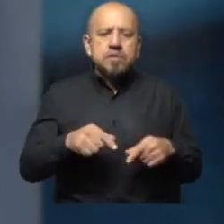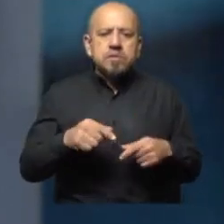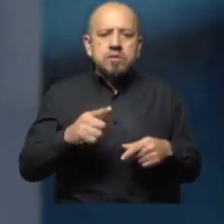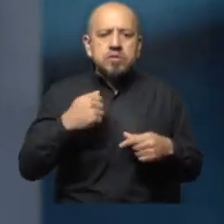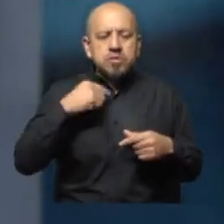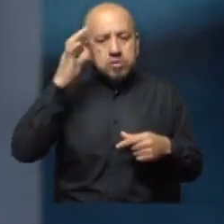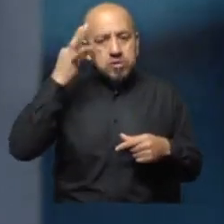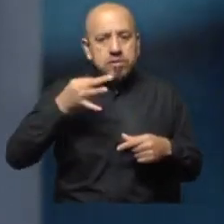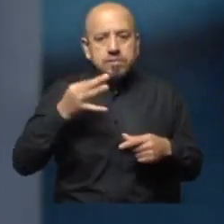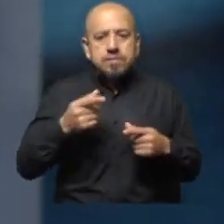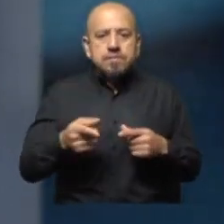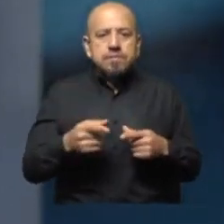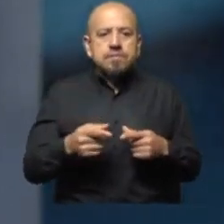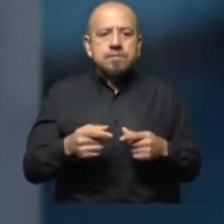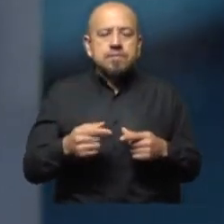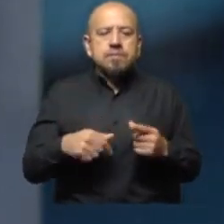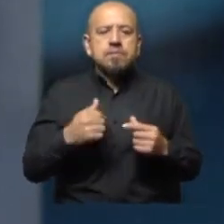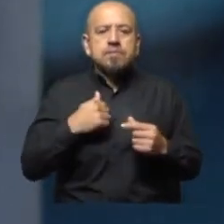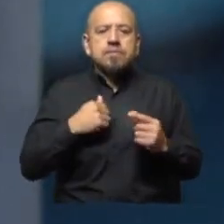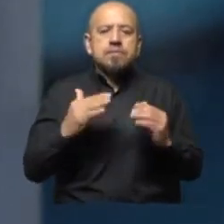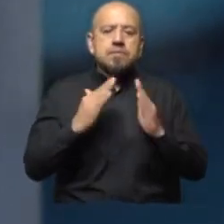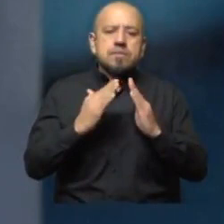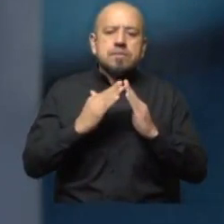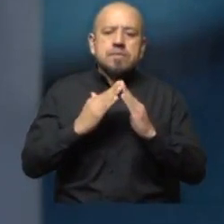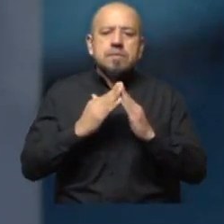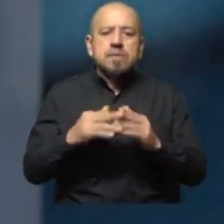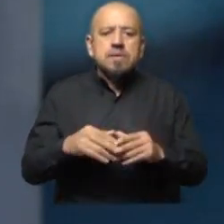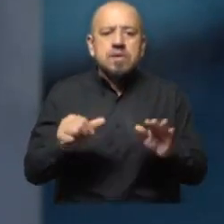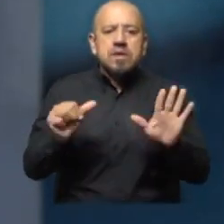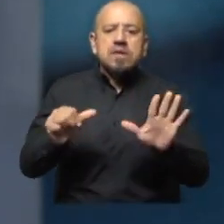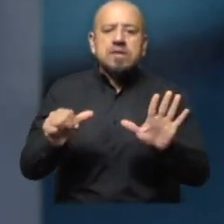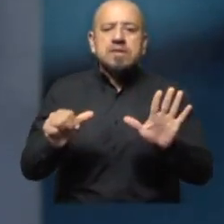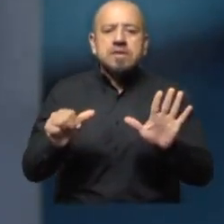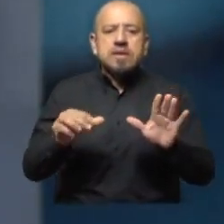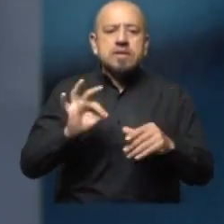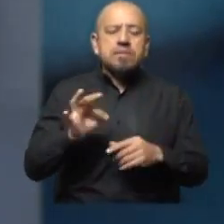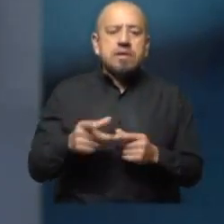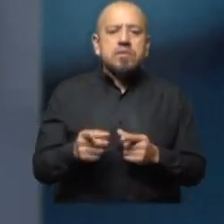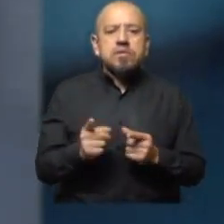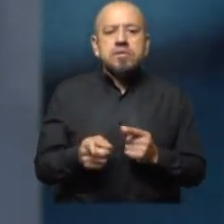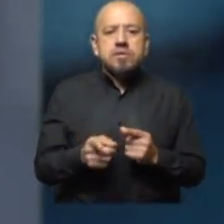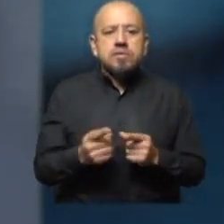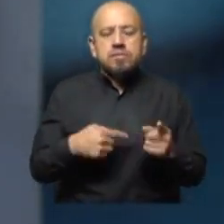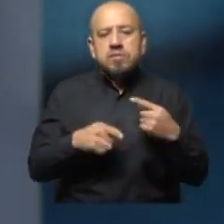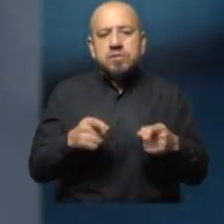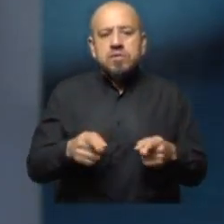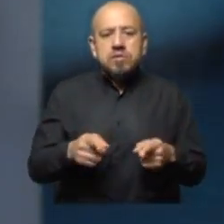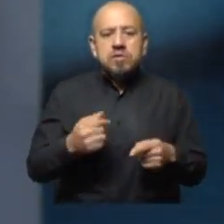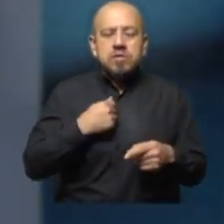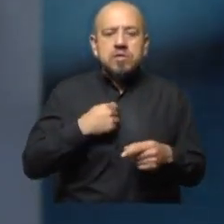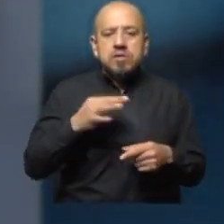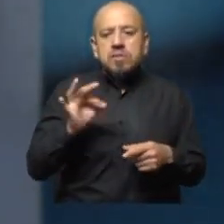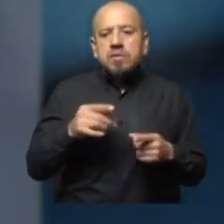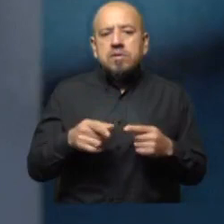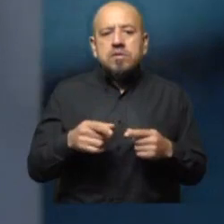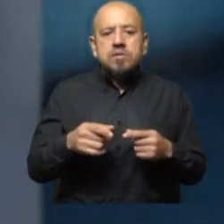es mi casa habíamos mi hermano se va yo tengo seis hermanos soy su hermano pero en ese entonces éramos seis